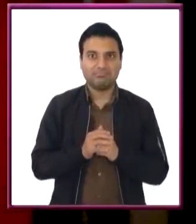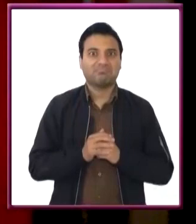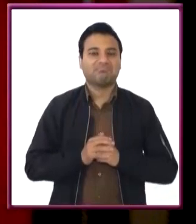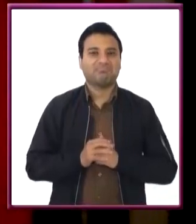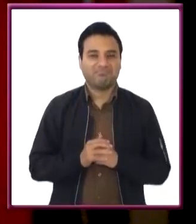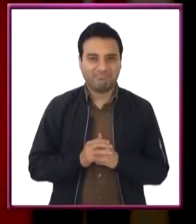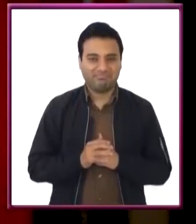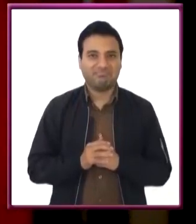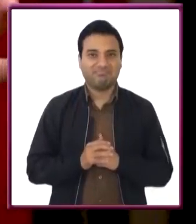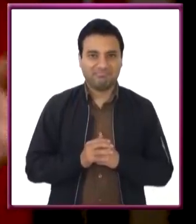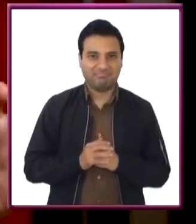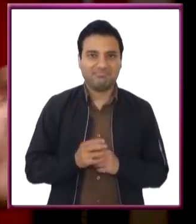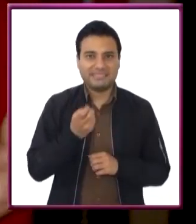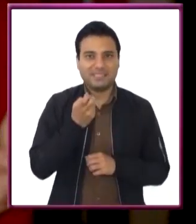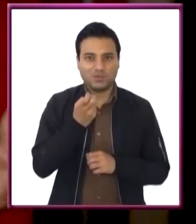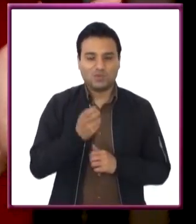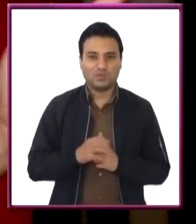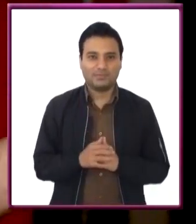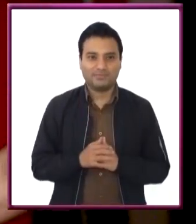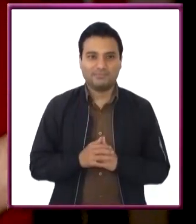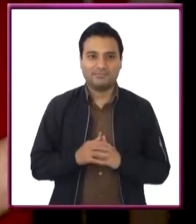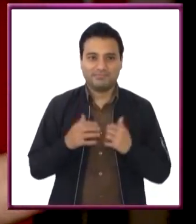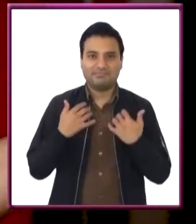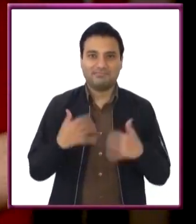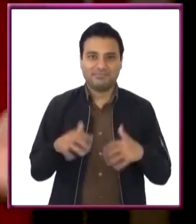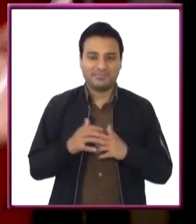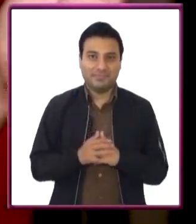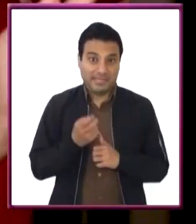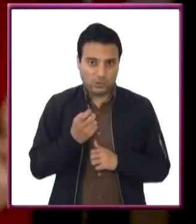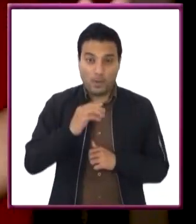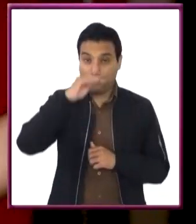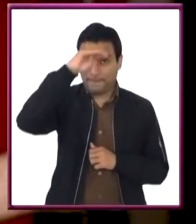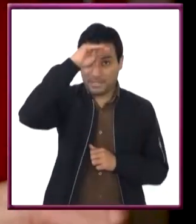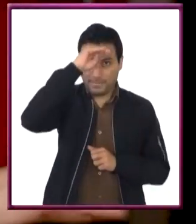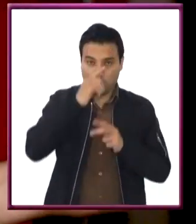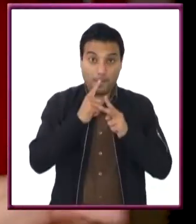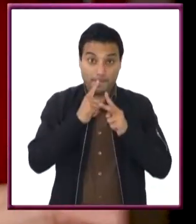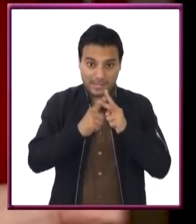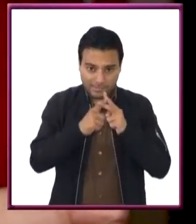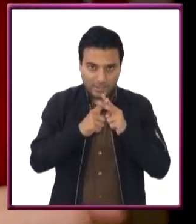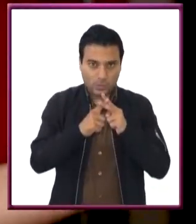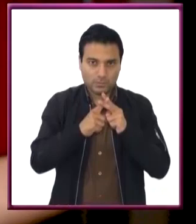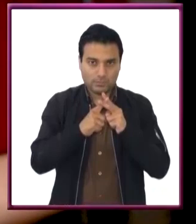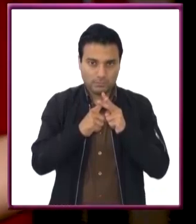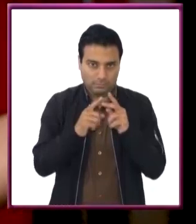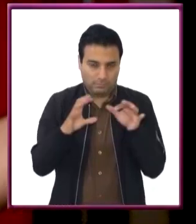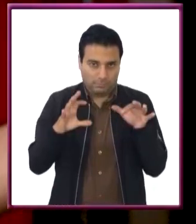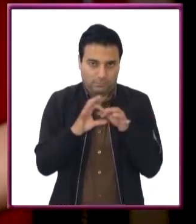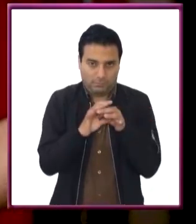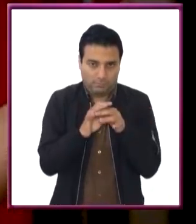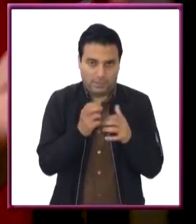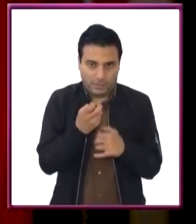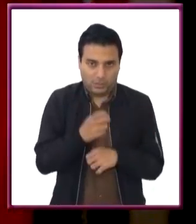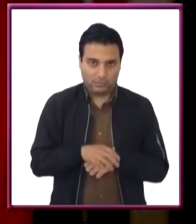y se ve reflejado específicamente la relación que tiene el pensamiento matemático de esto que estamos viendo en nuestros